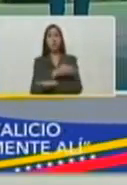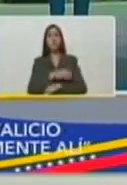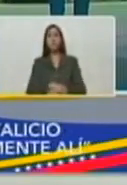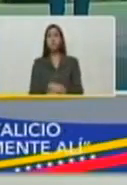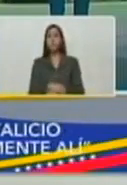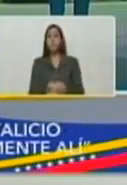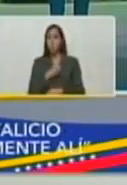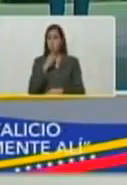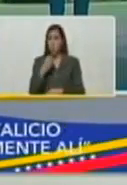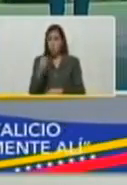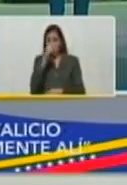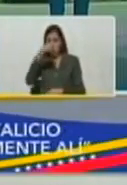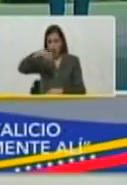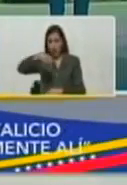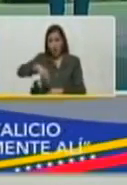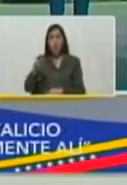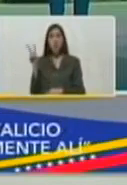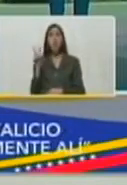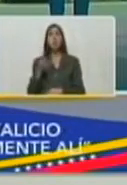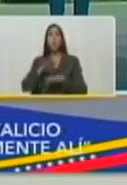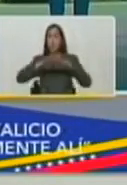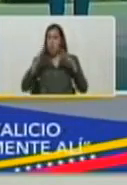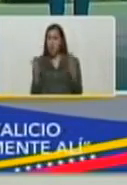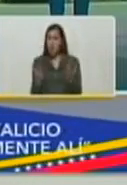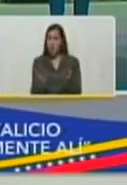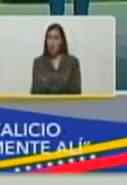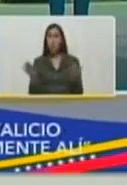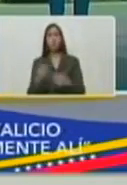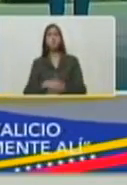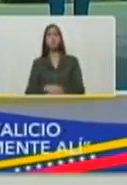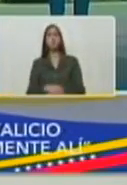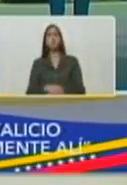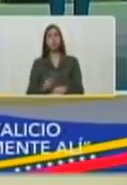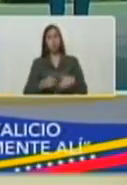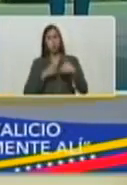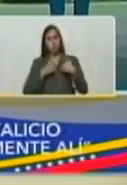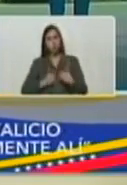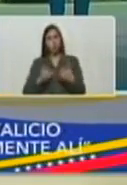buenos artistas en Venezuela y en el mundo, artistas que le llegan al corazón a la